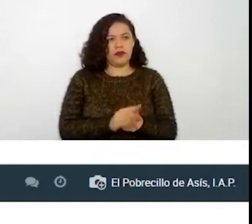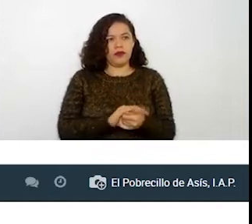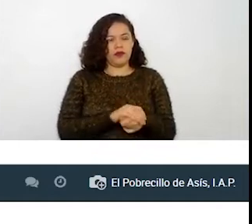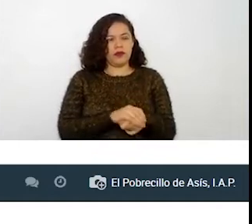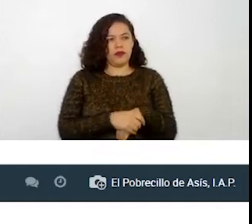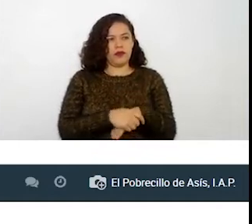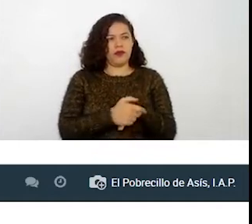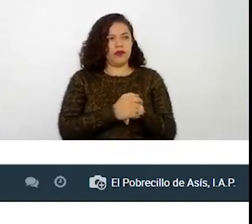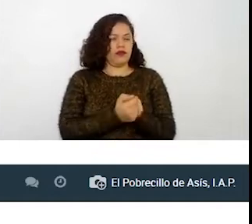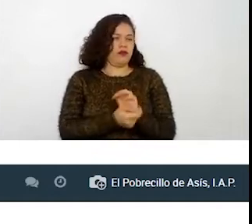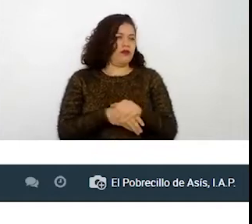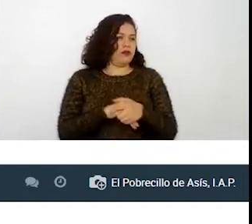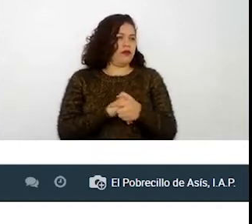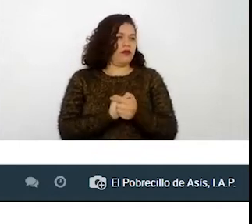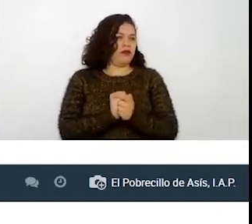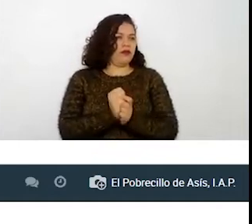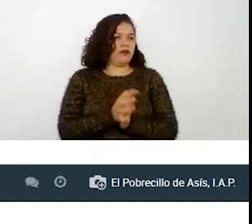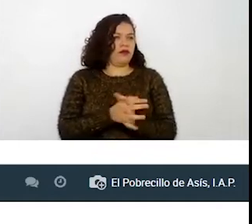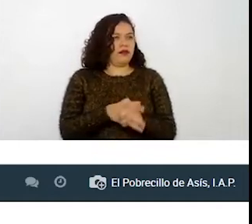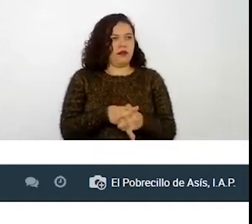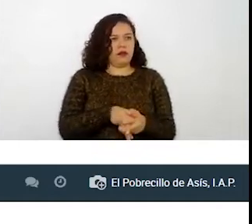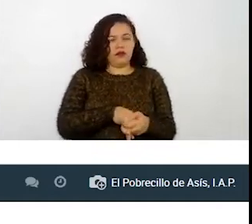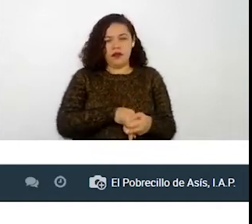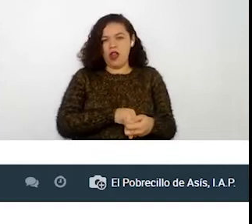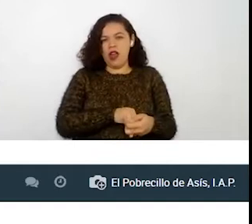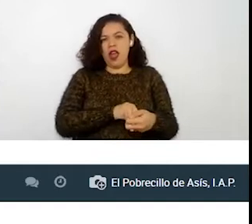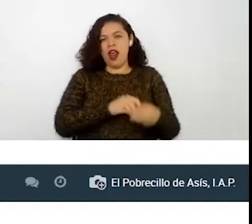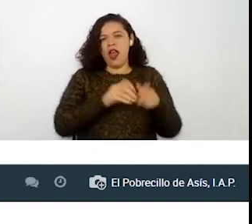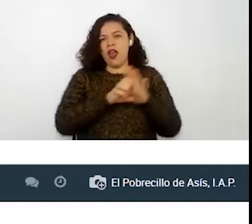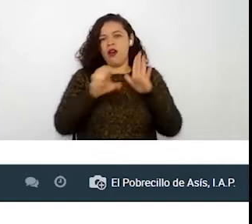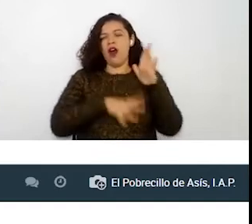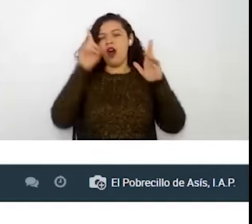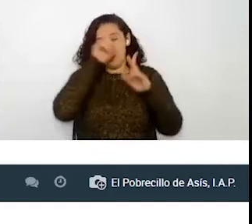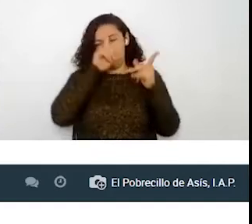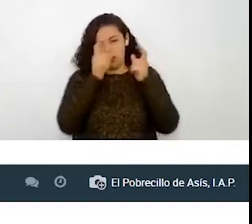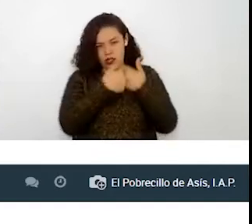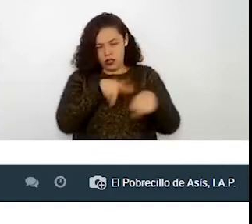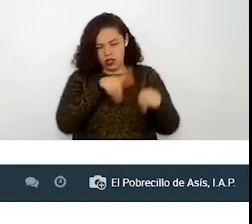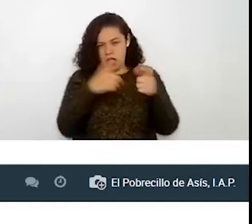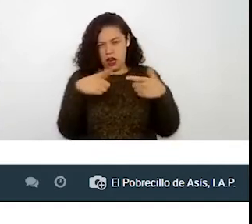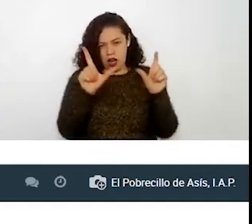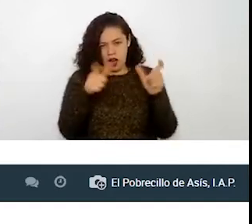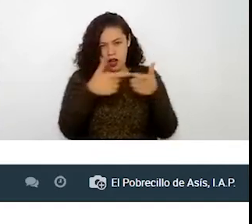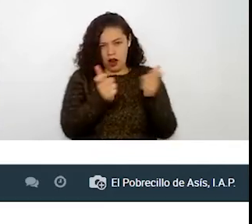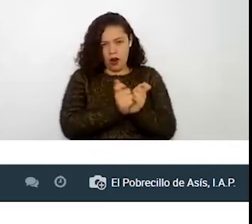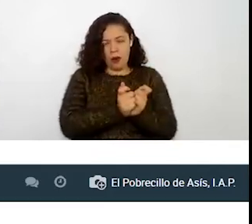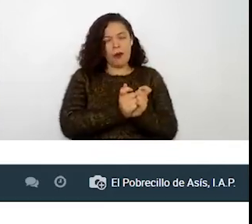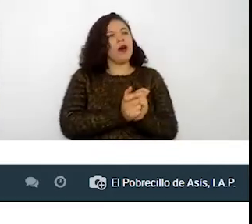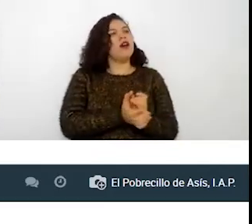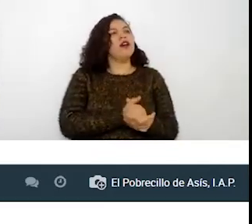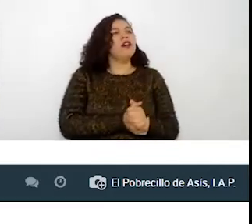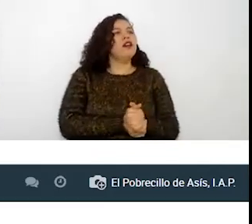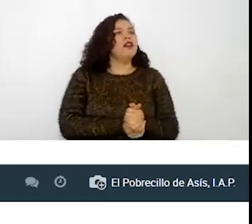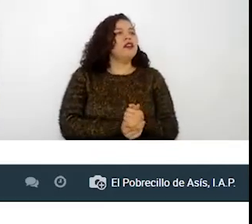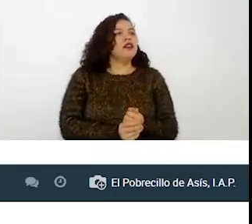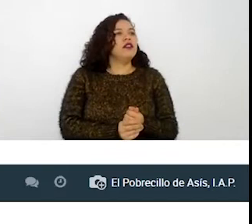en este caso vamos a vamos a escoger orientación social grupal que se Generalmente este es